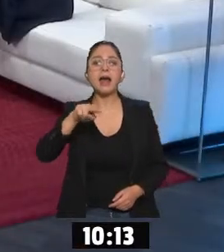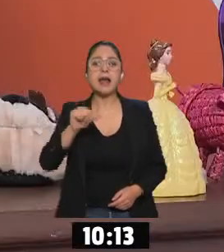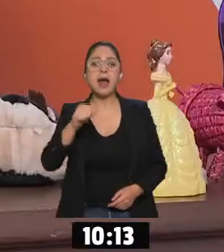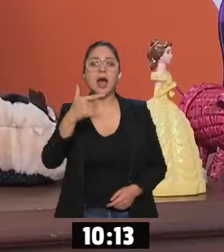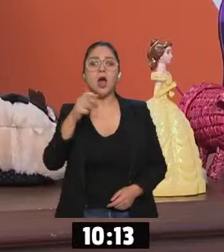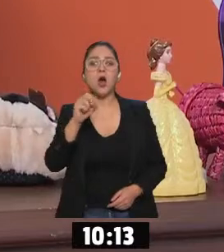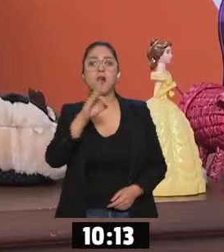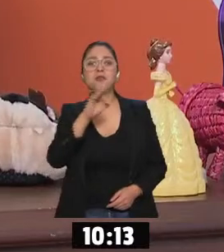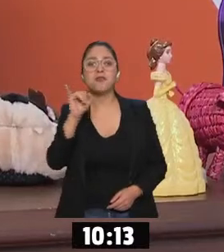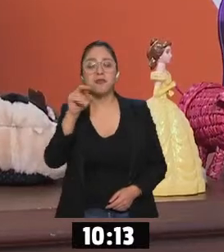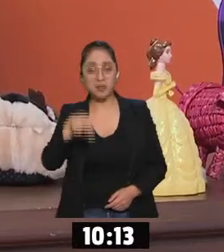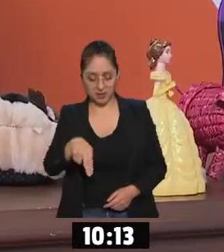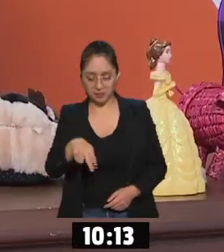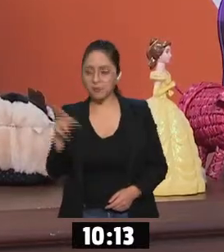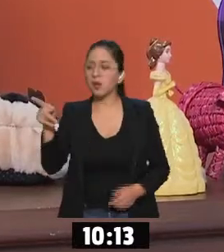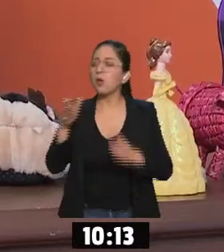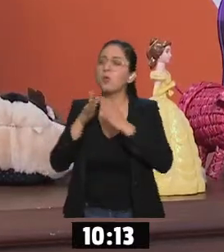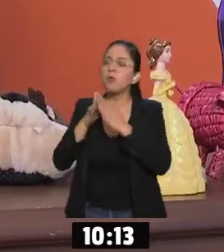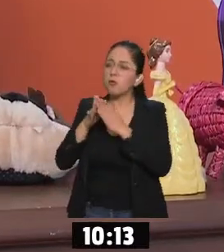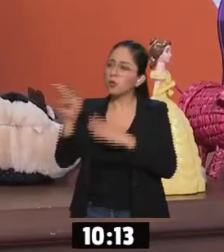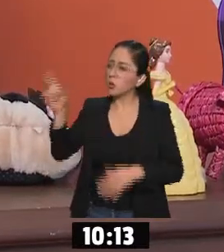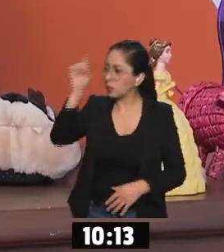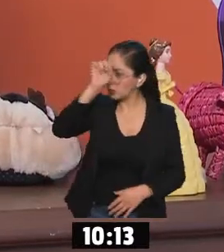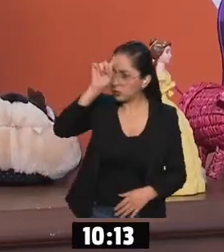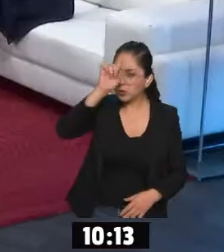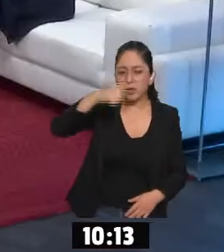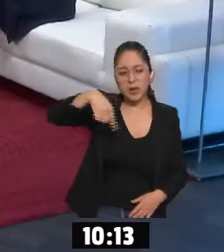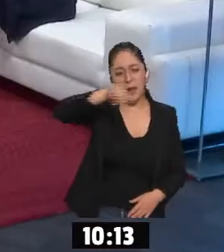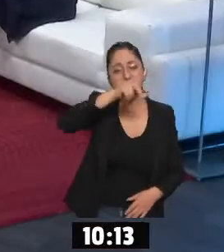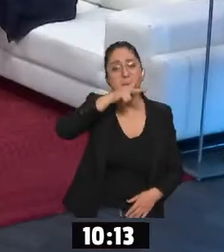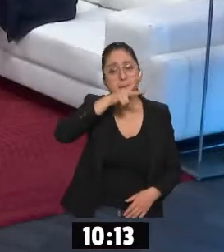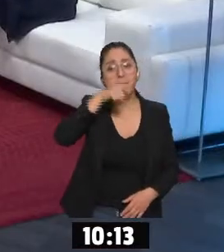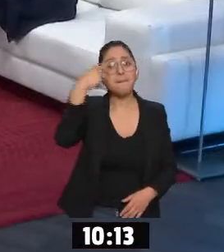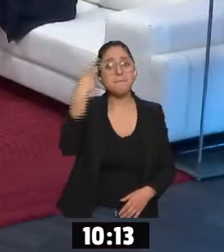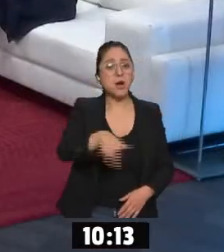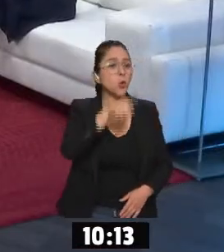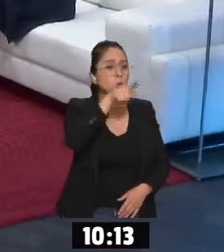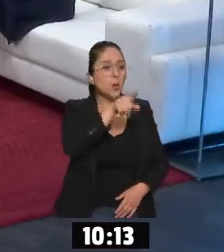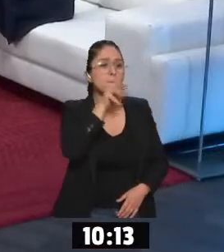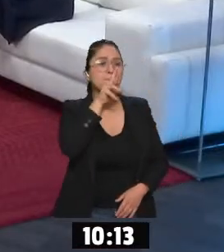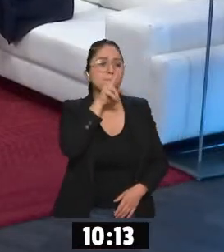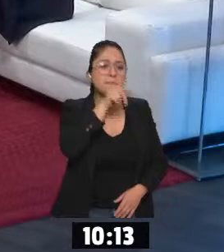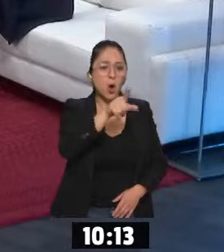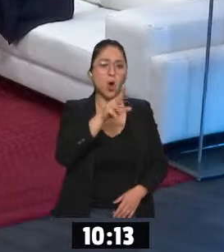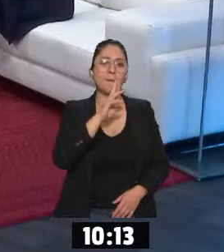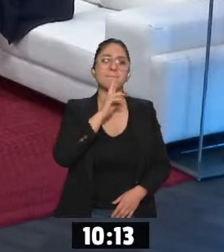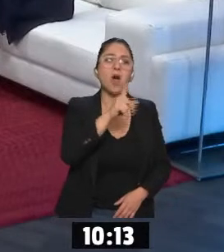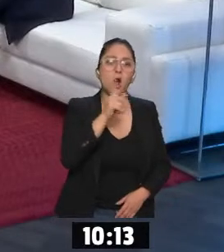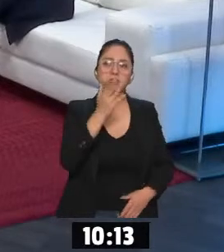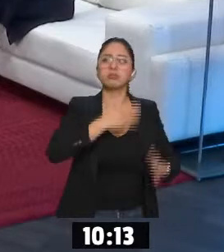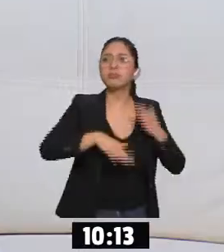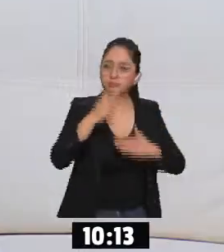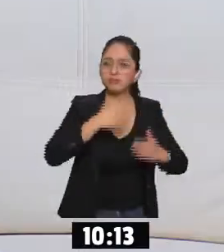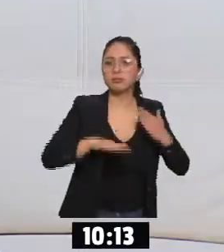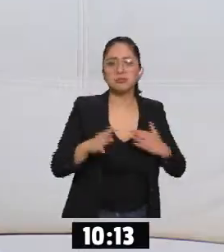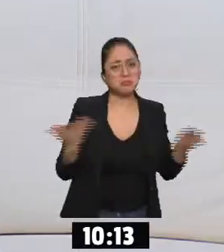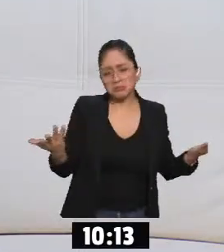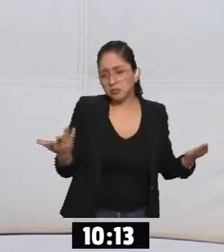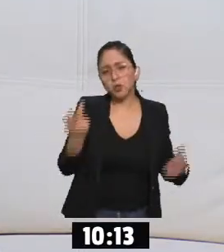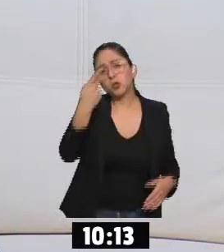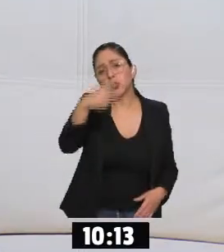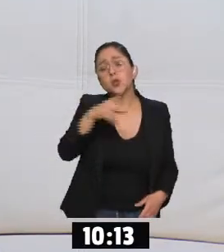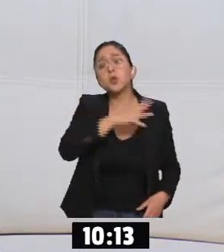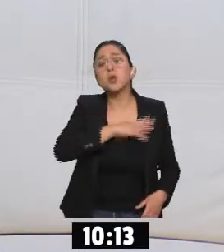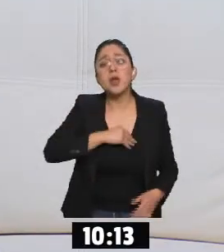esos papás que le dicen a sus hijos, tú tienes que ser el mejor de lo que sea, pero el mejor siempre. No, tu hijo es imperfecto igual que